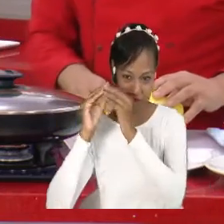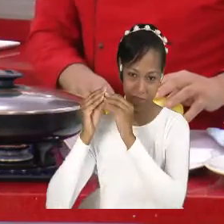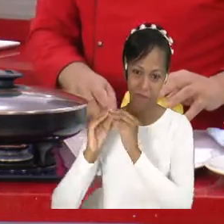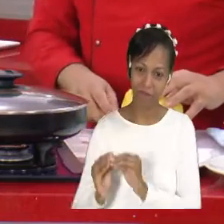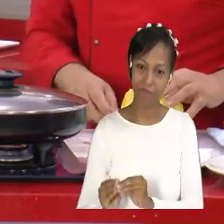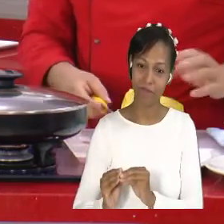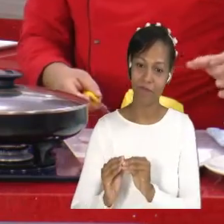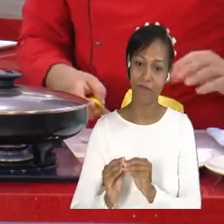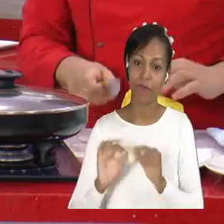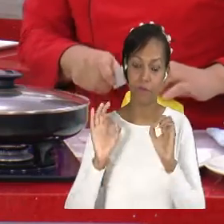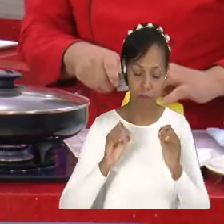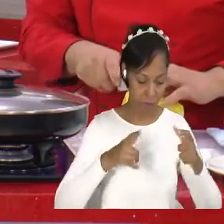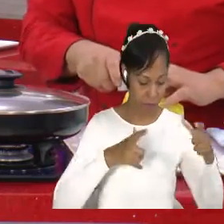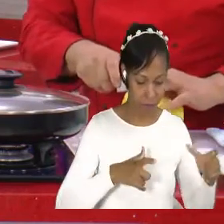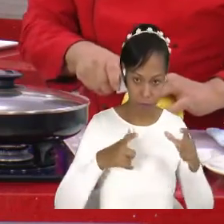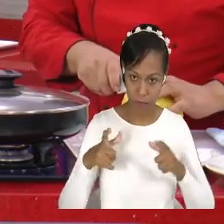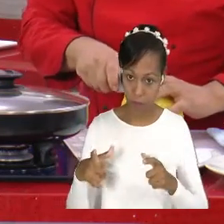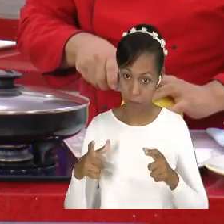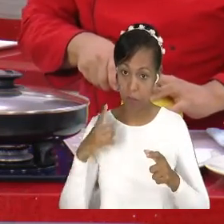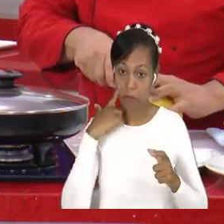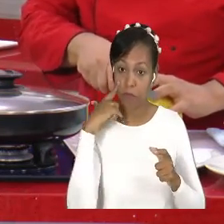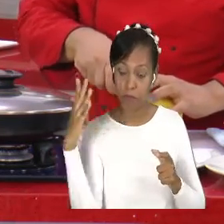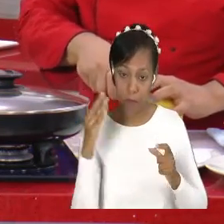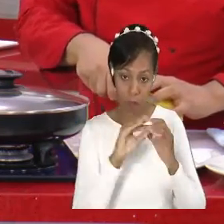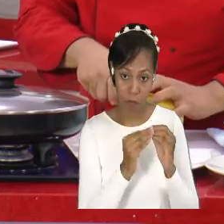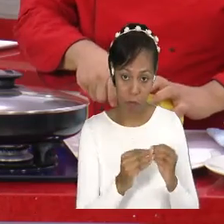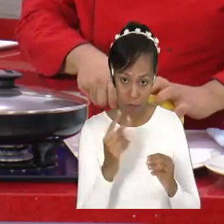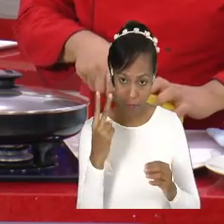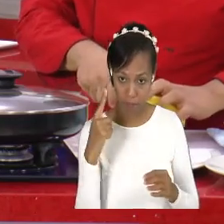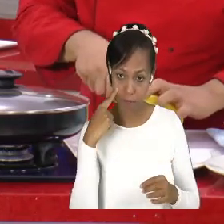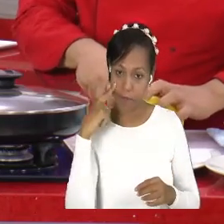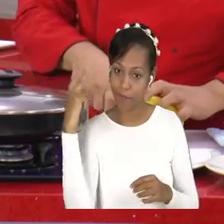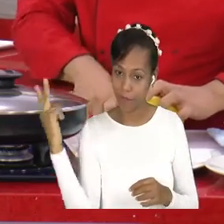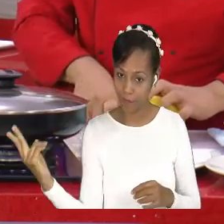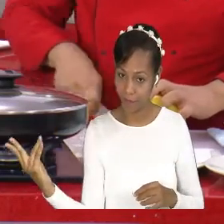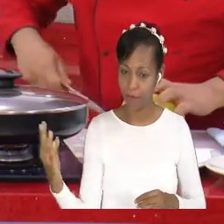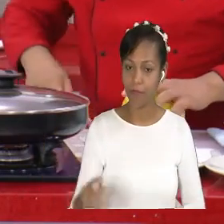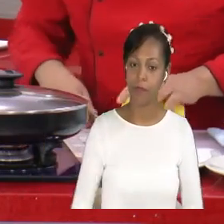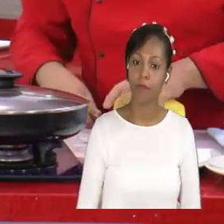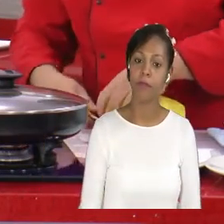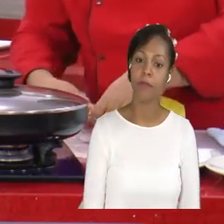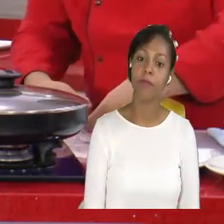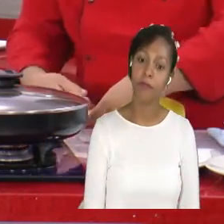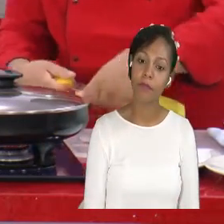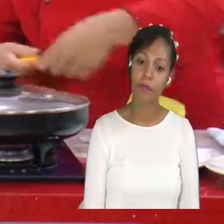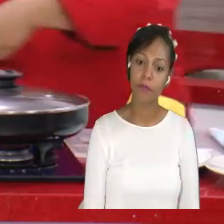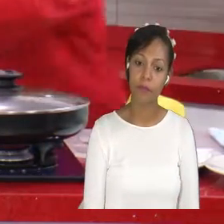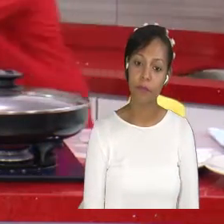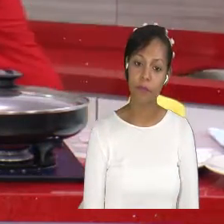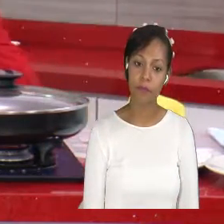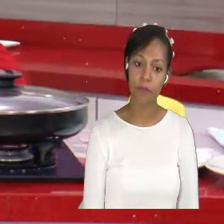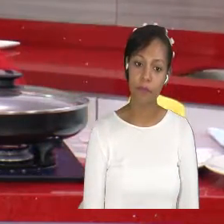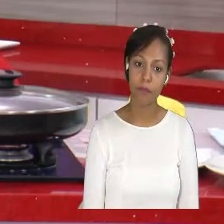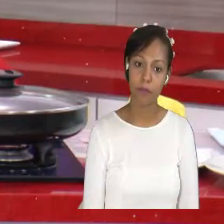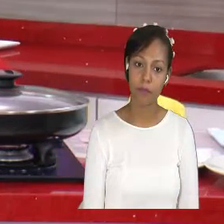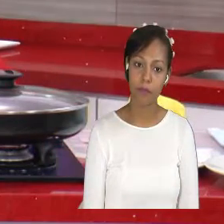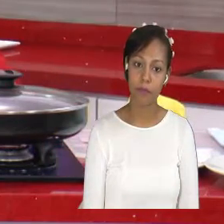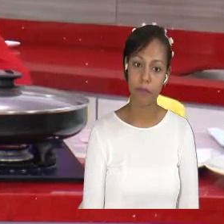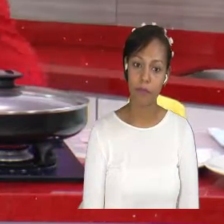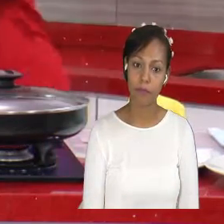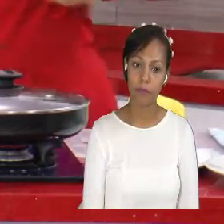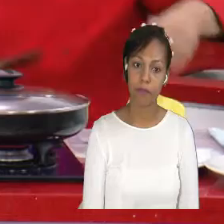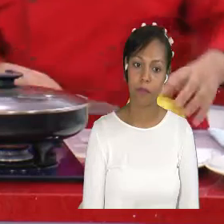dos platos. Vamos a hacer de pronto dos presentaciones. Sí. Vamos a cortar en rodajas. Bueno, ya valga la aclaración que ya aquí tenemos